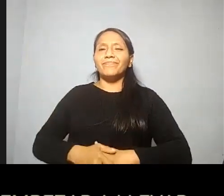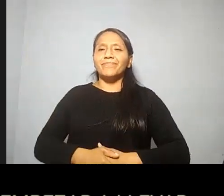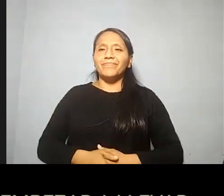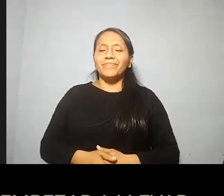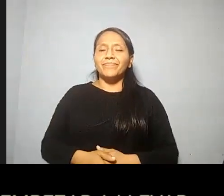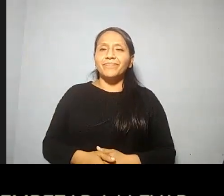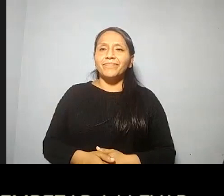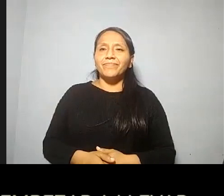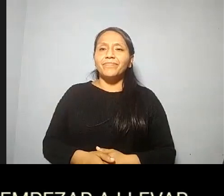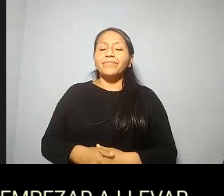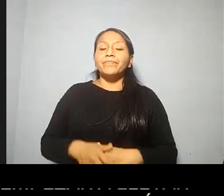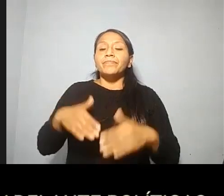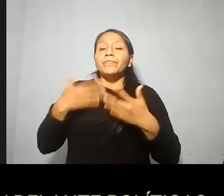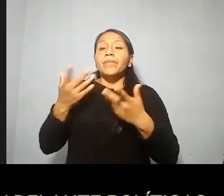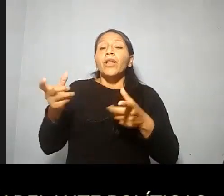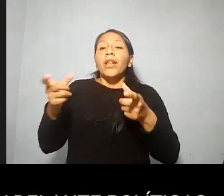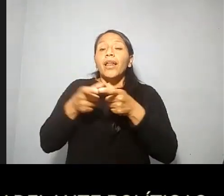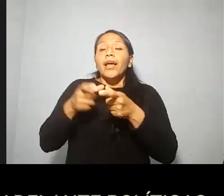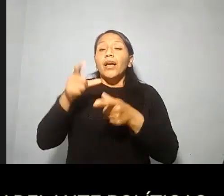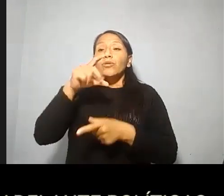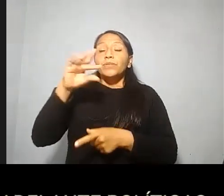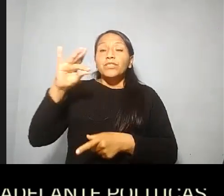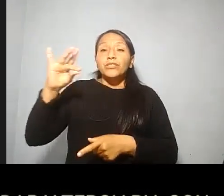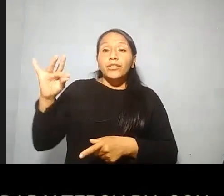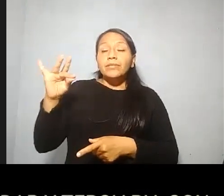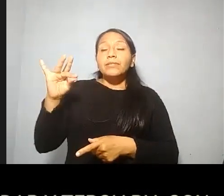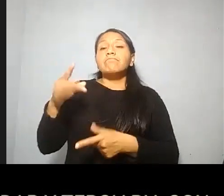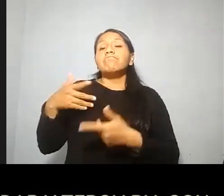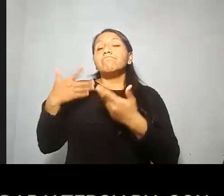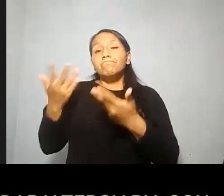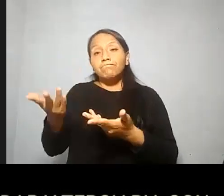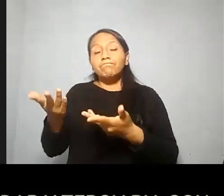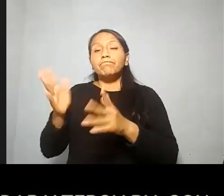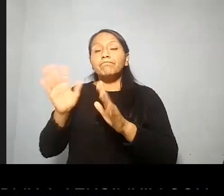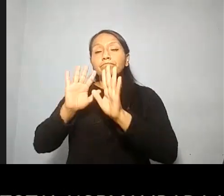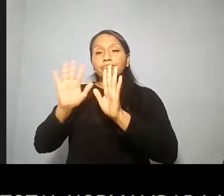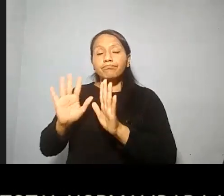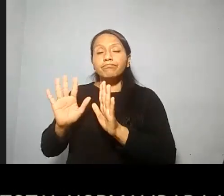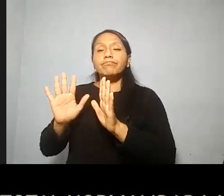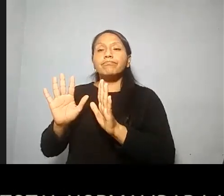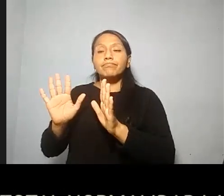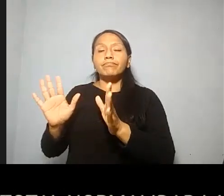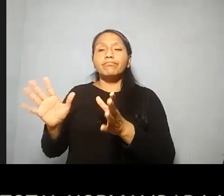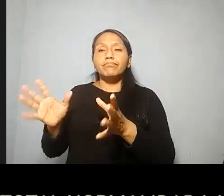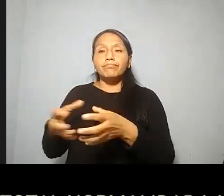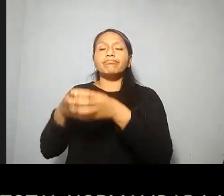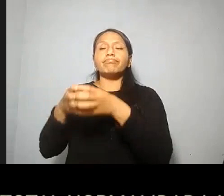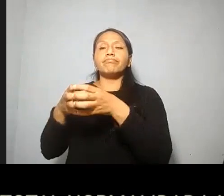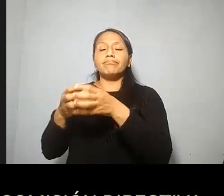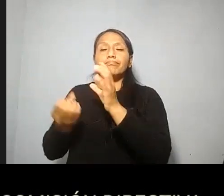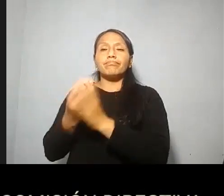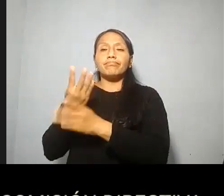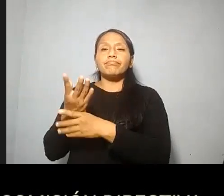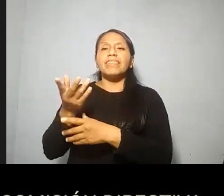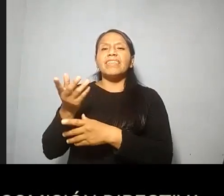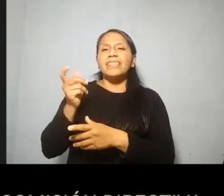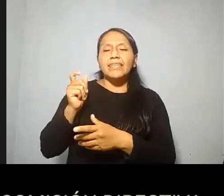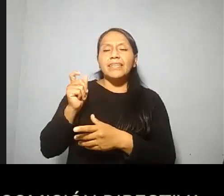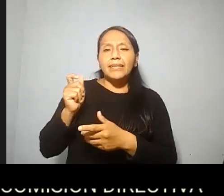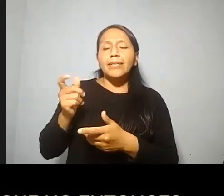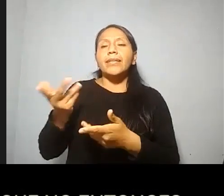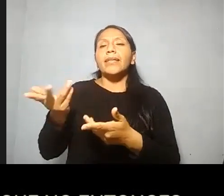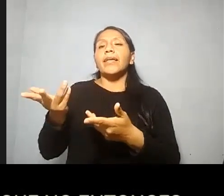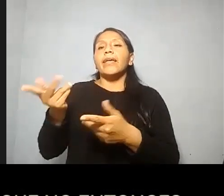La comisión directiva quedó entonces conformada de la siguiente manera, en la que